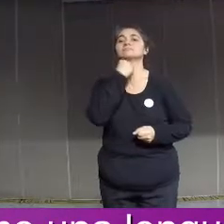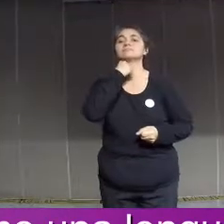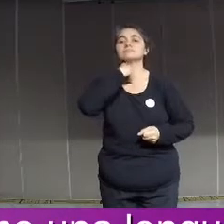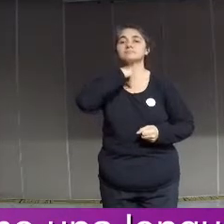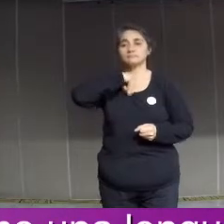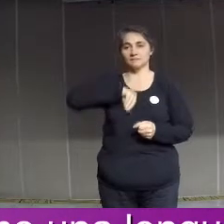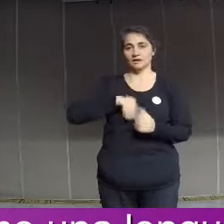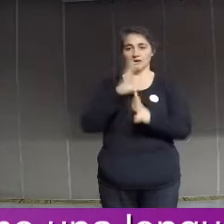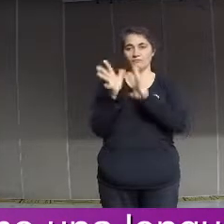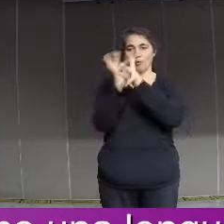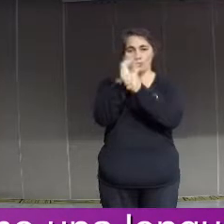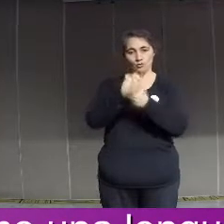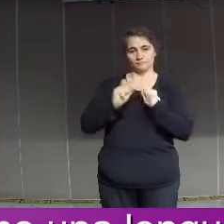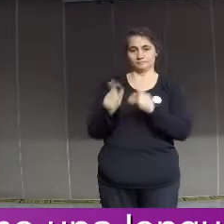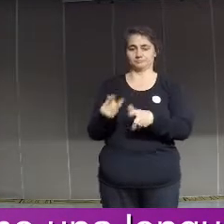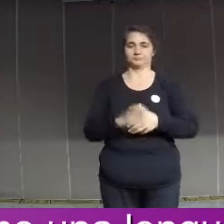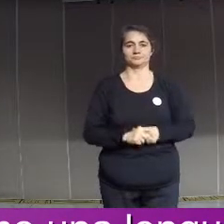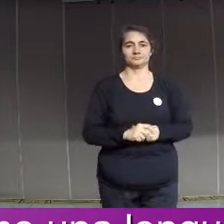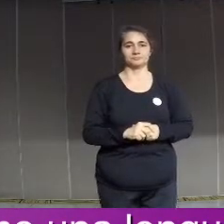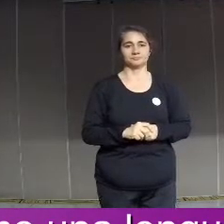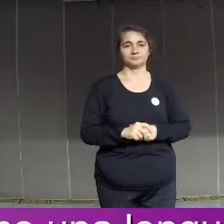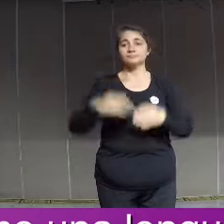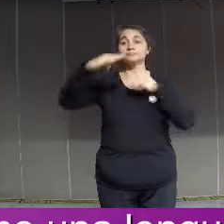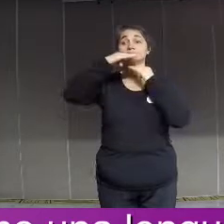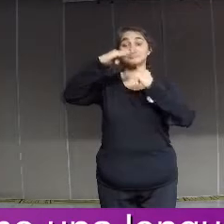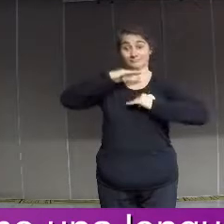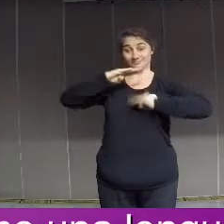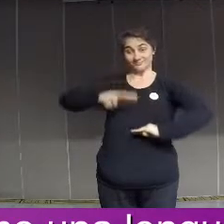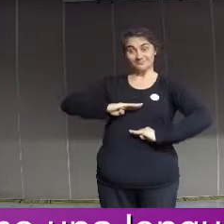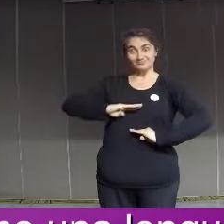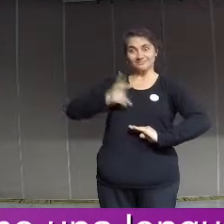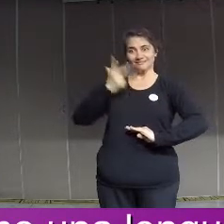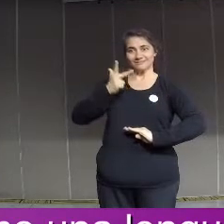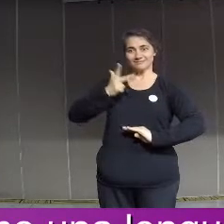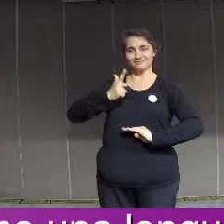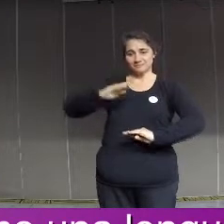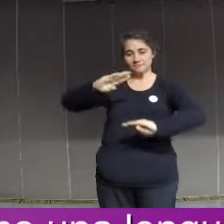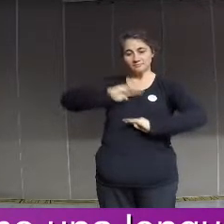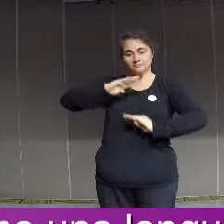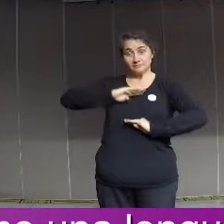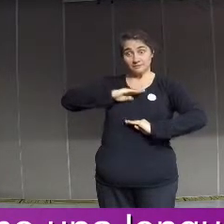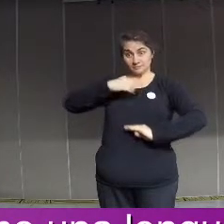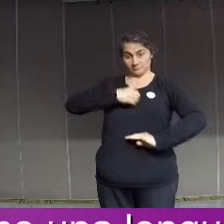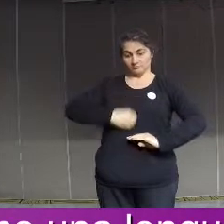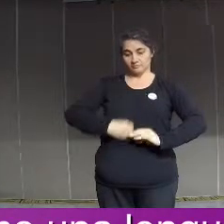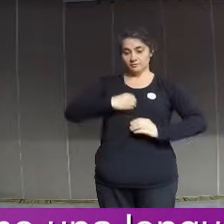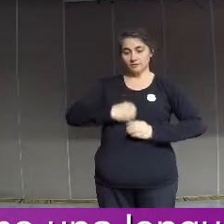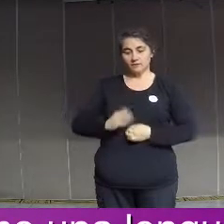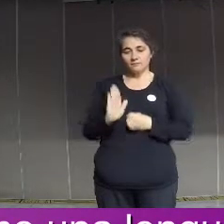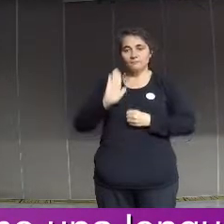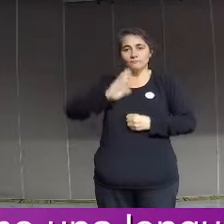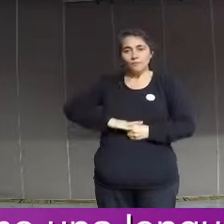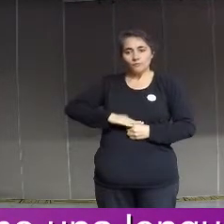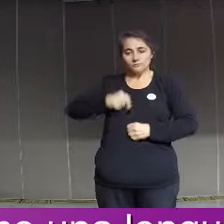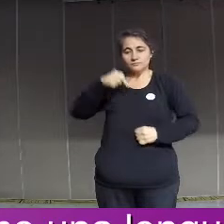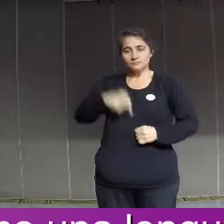siguiente. Bueno, después tenemos la tercera etapa de la deglución, que es la etapa esofágica, que la válvula que regula la etapa